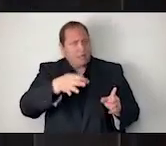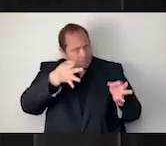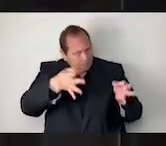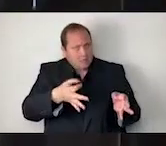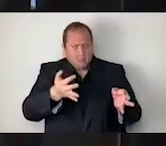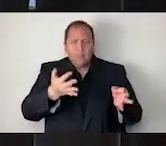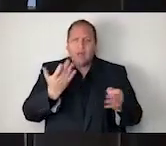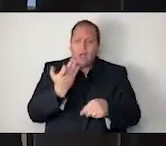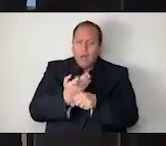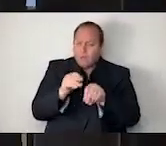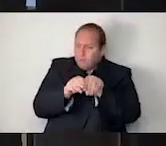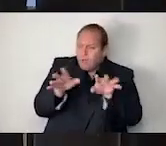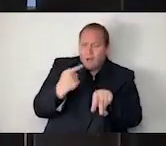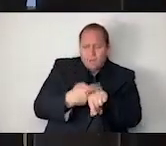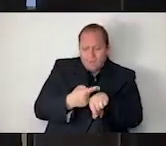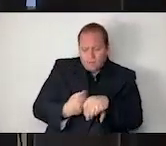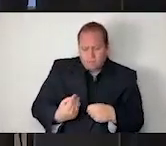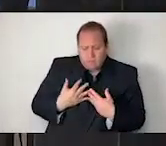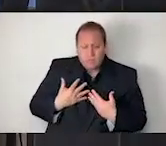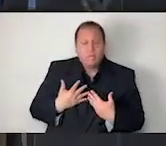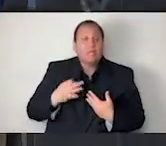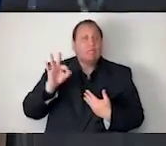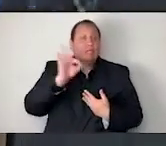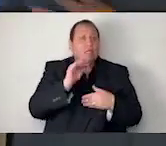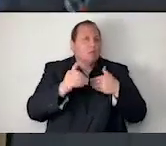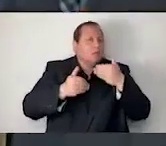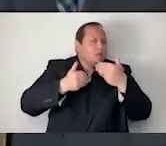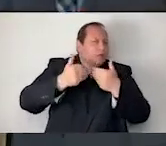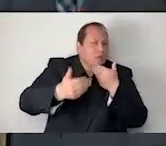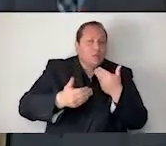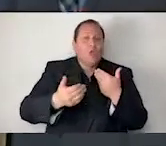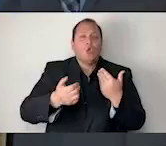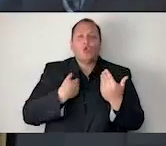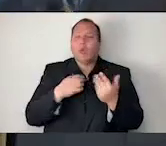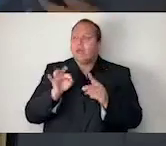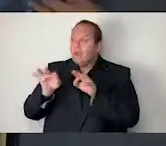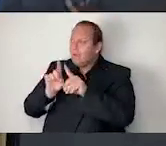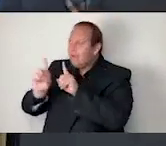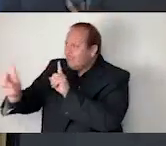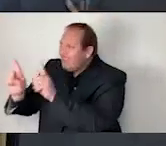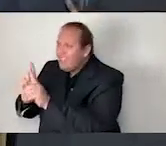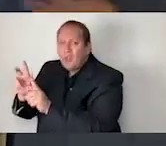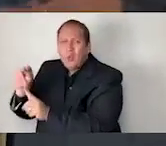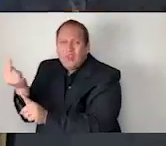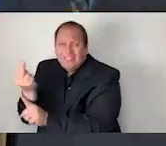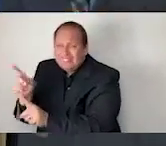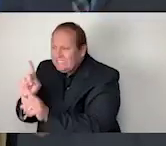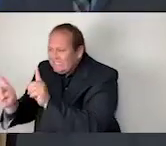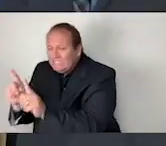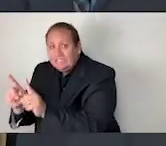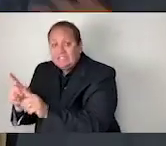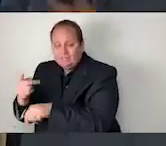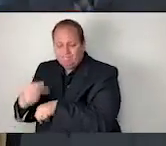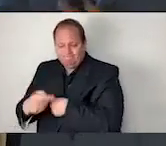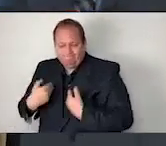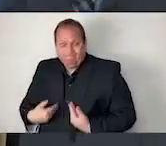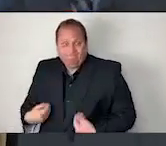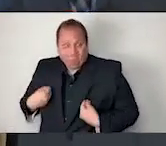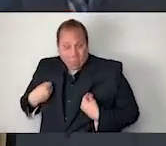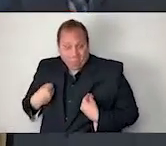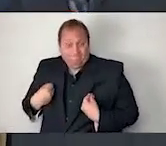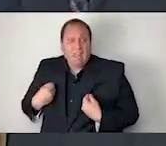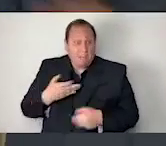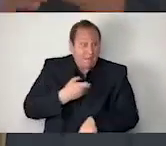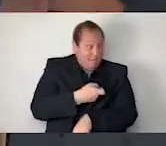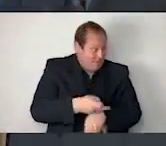laborales cuando no es esencial nada más arriesgamos nuestra vida y la de nuestra familia piensen en ustedes piensen en su familia si usted sale